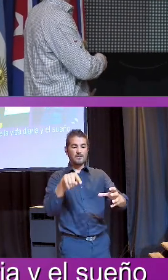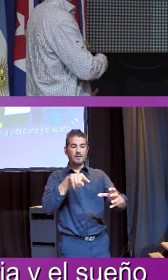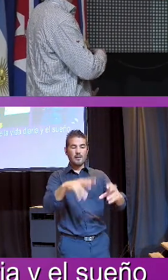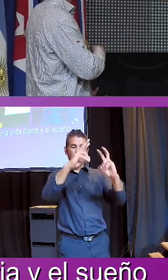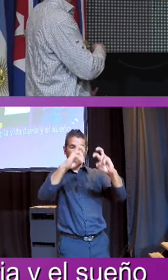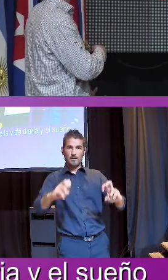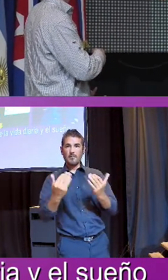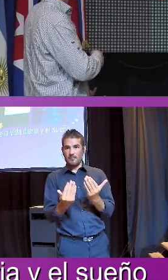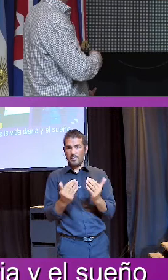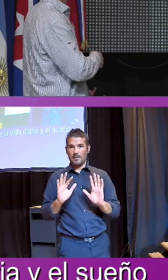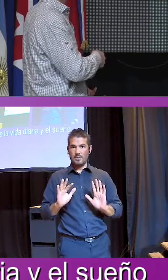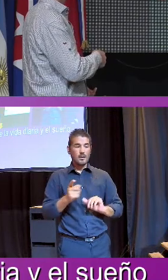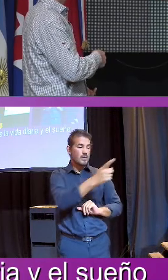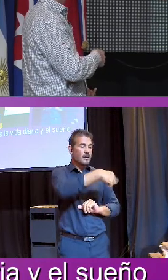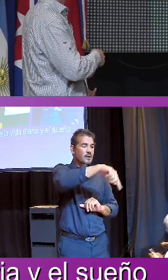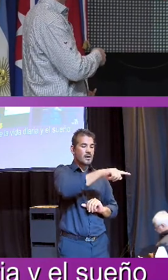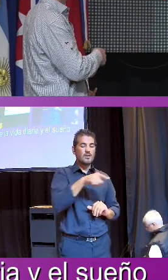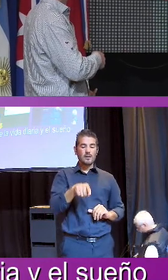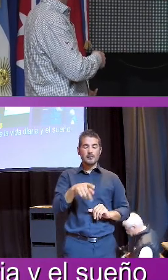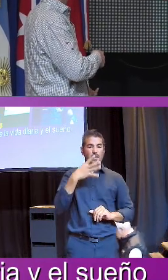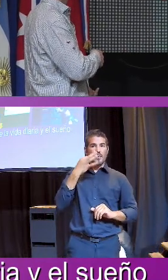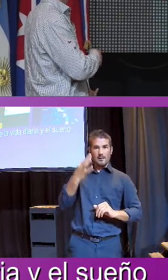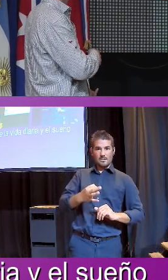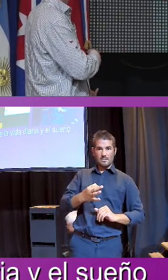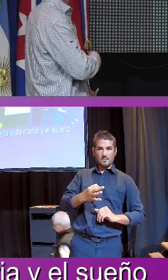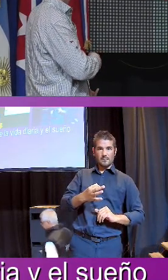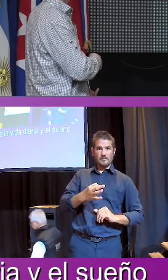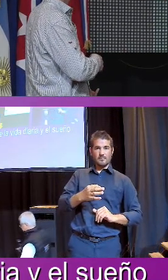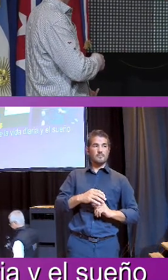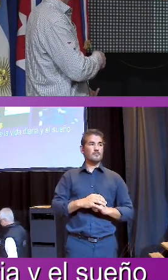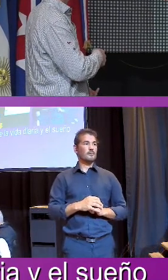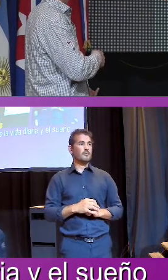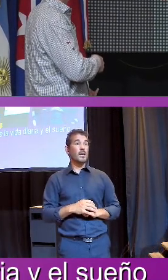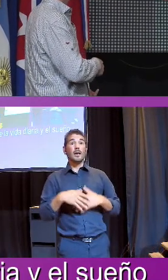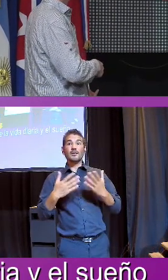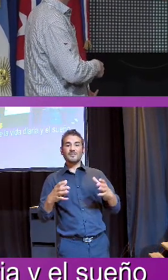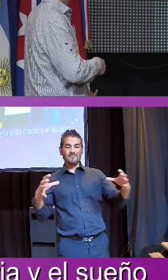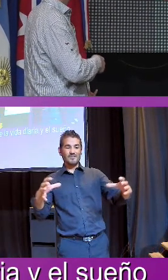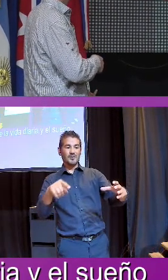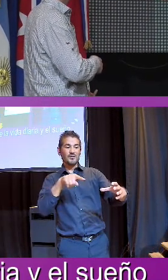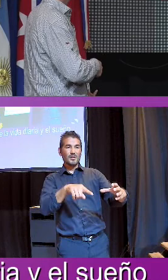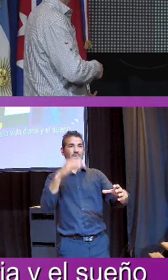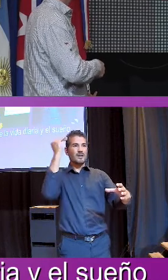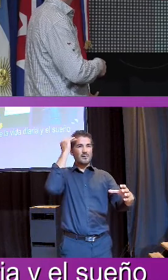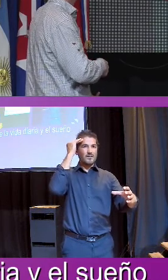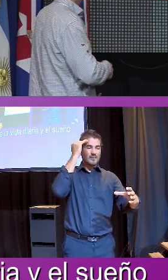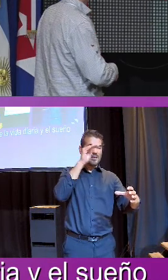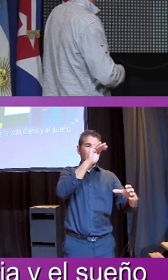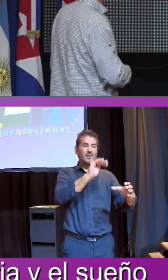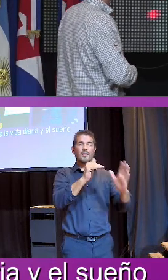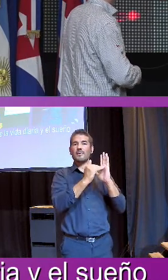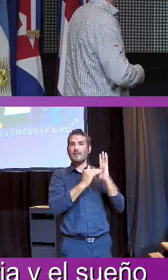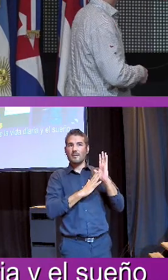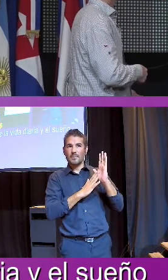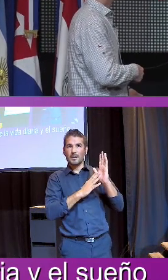En el de 5 a 18 años, la mayoría con nivel cognitivo más bajo, 83% varones. Bueno, esta es la dosis que les